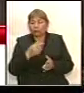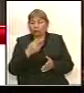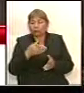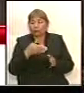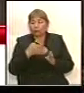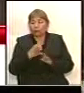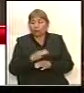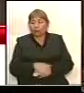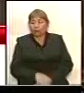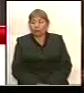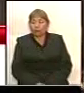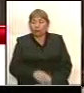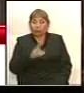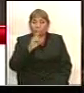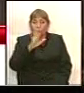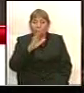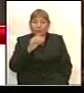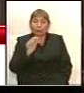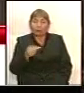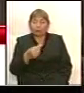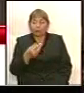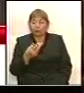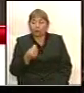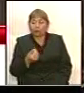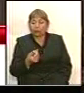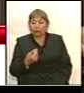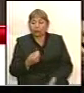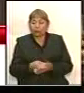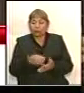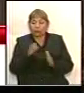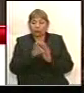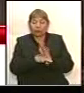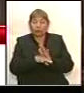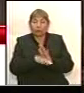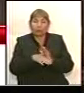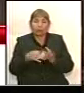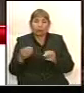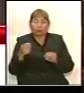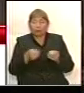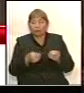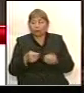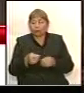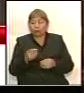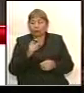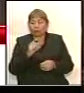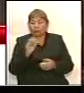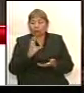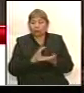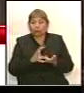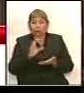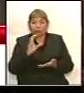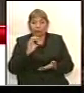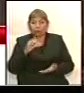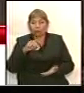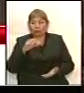límite es de 25.000 nuevos soles, entonces los montos menores tendrían una condonación de sus deudas, más no capital.